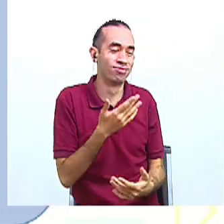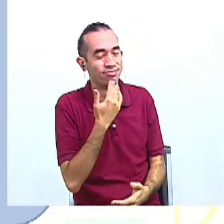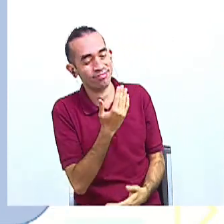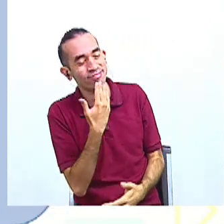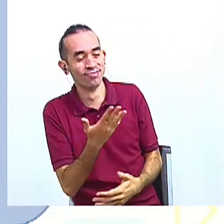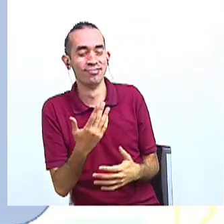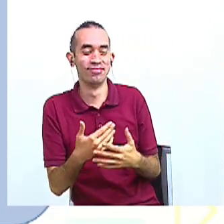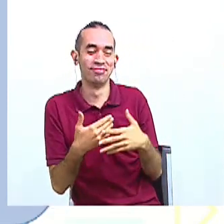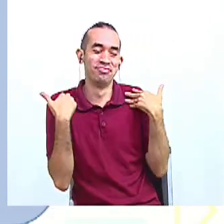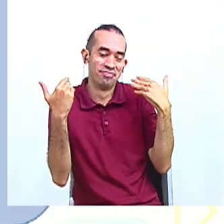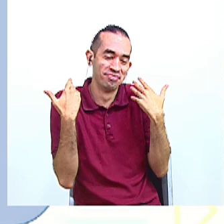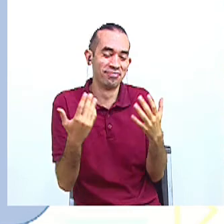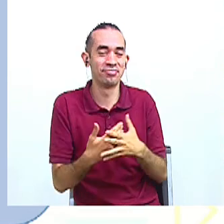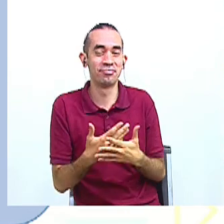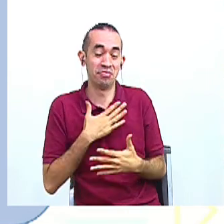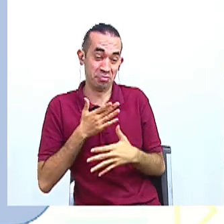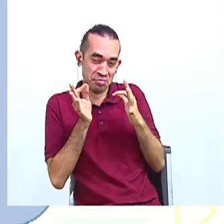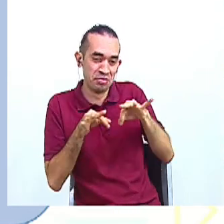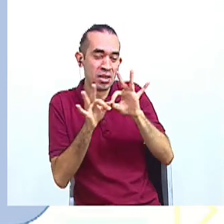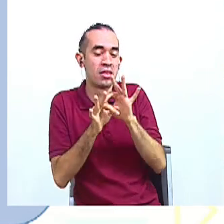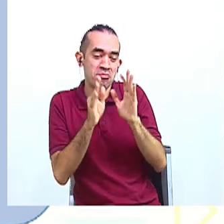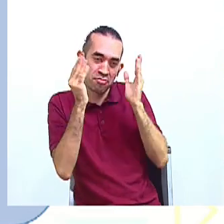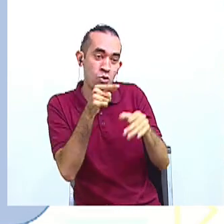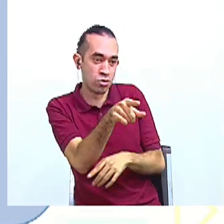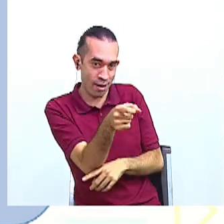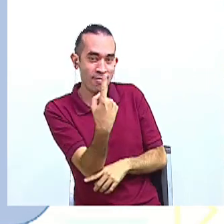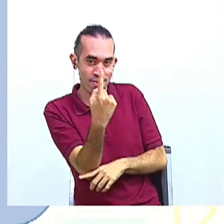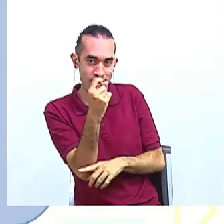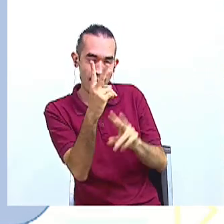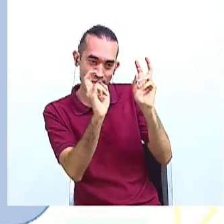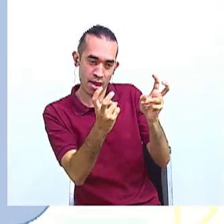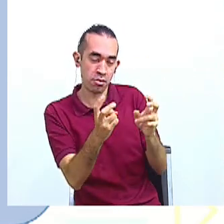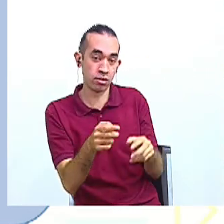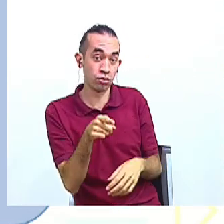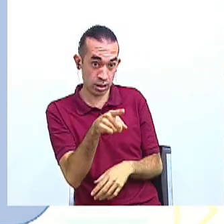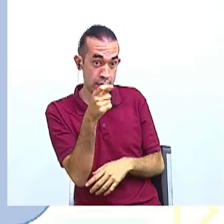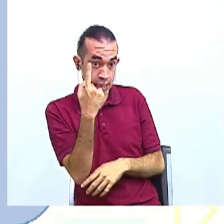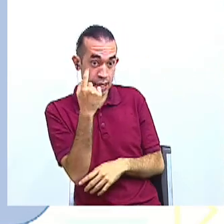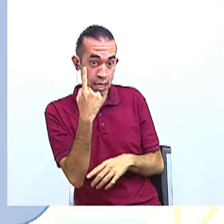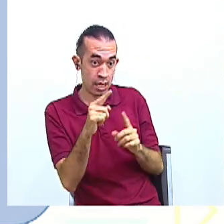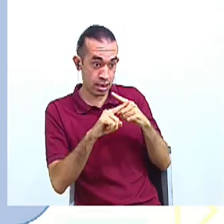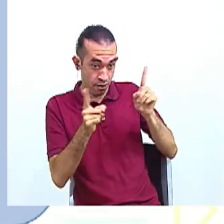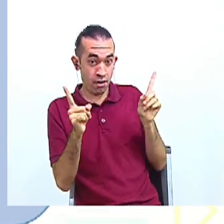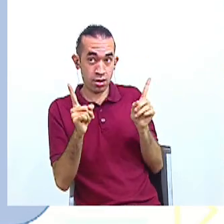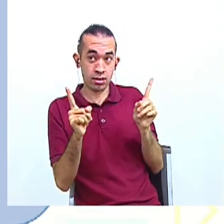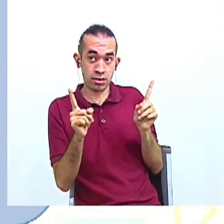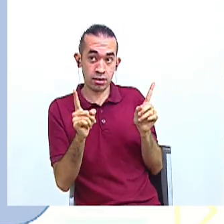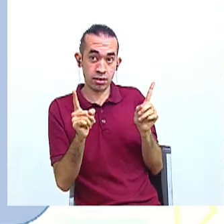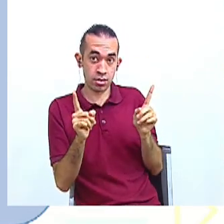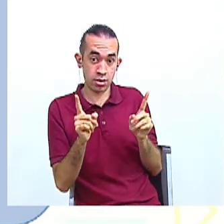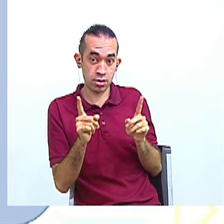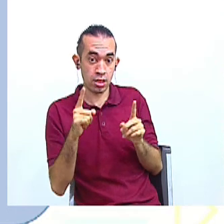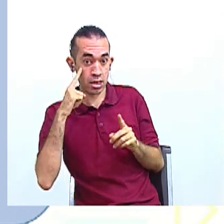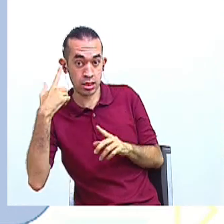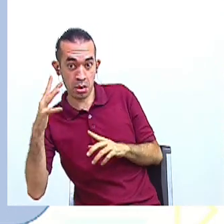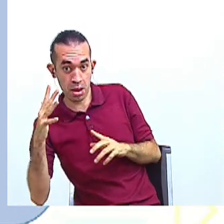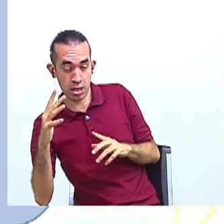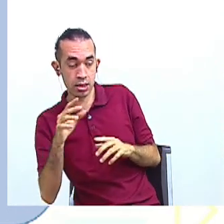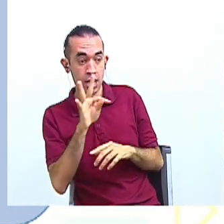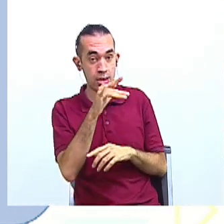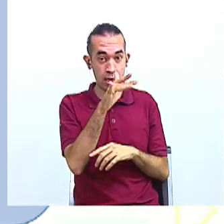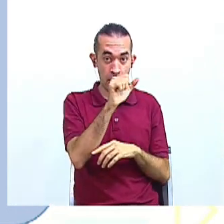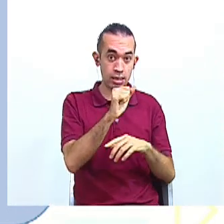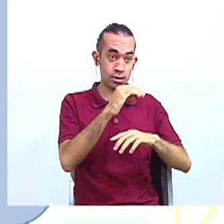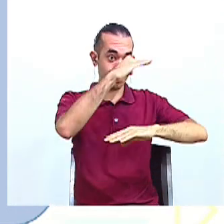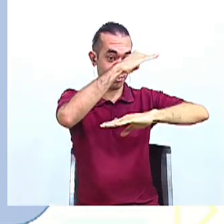alegra mucho. Lo más importante para mí es que usted entienda el tema. Y si usted entiende la diferencia entre semejanza y tales,